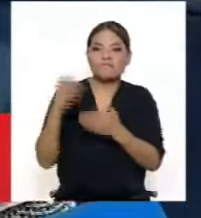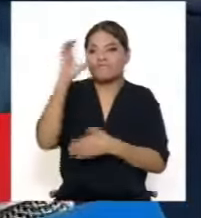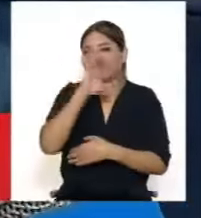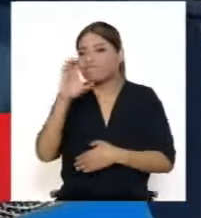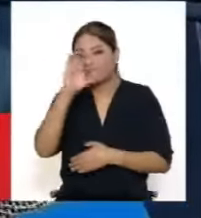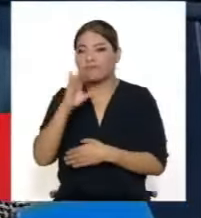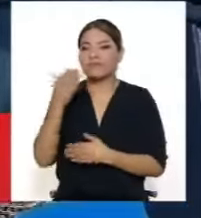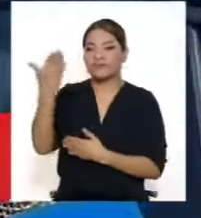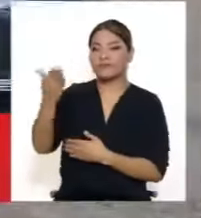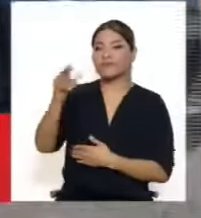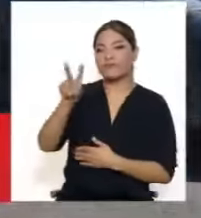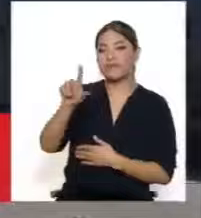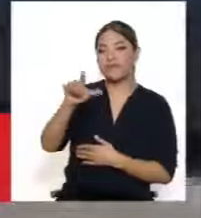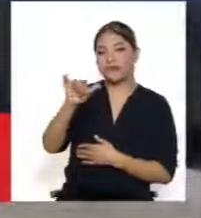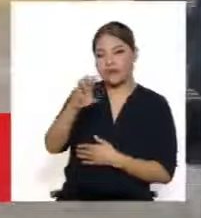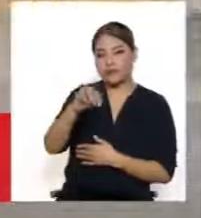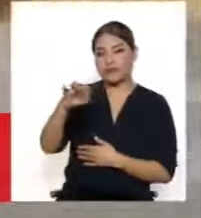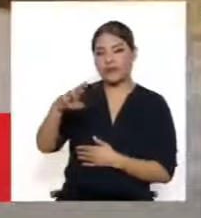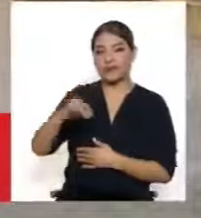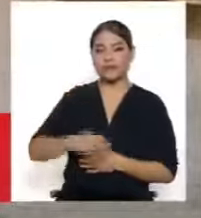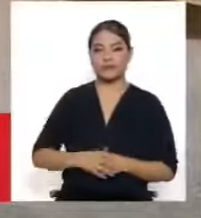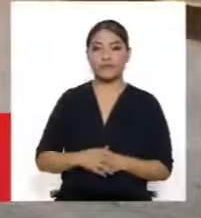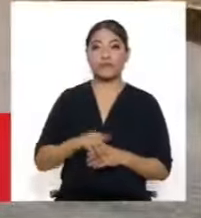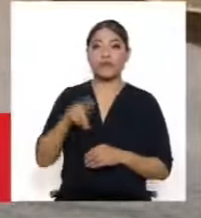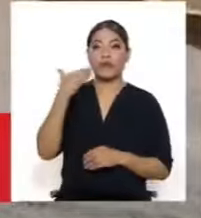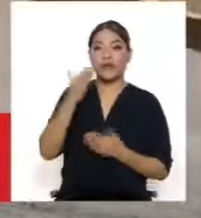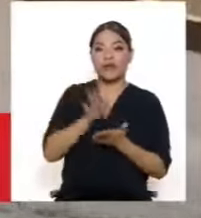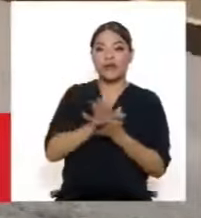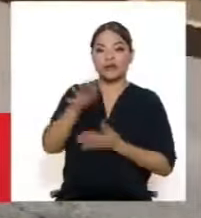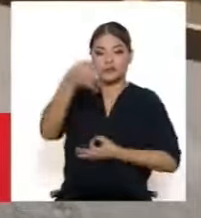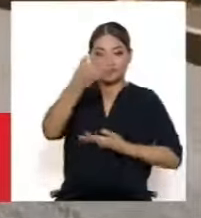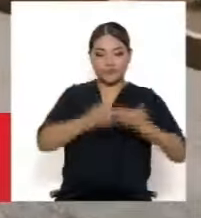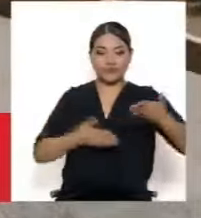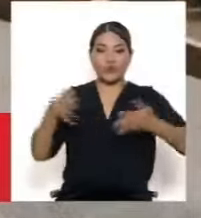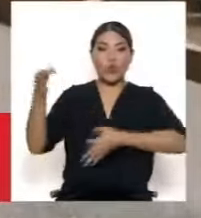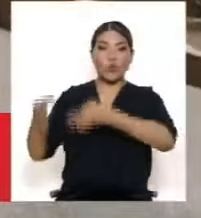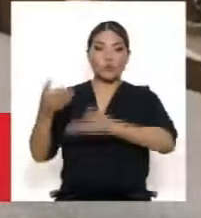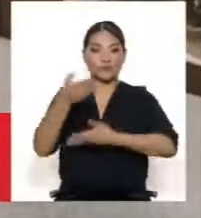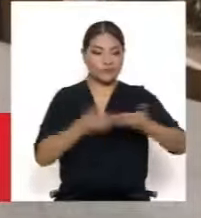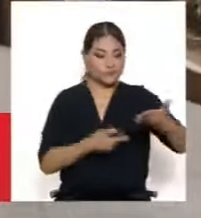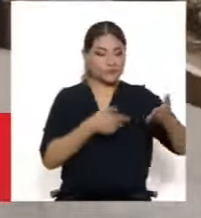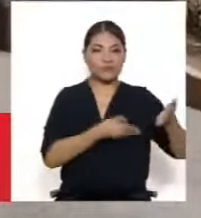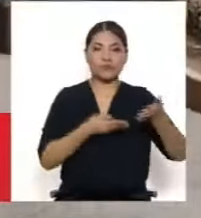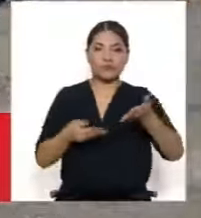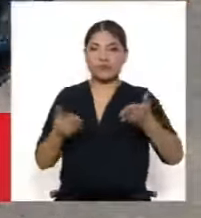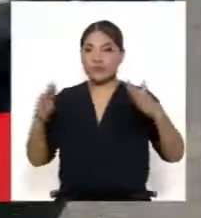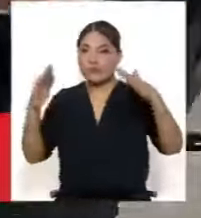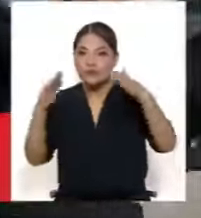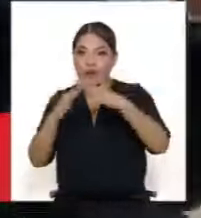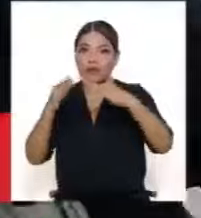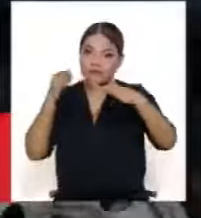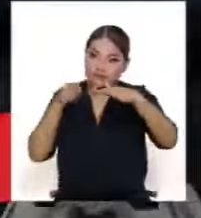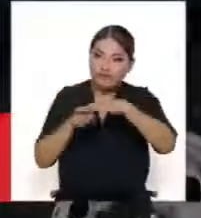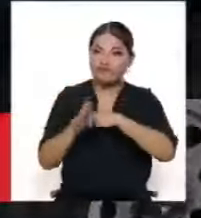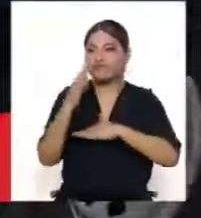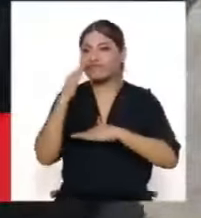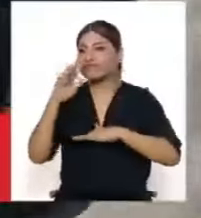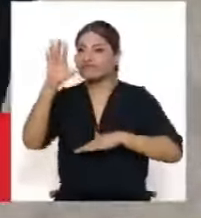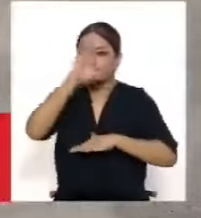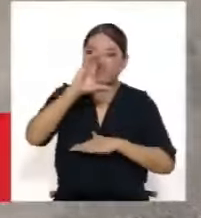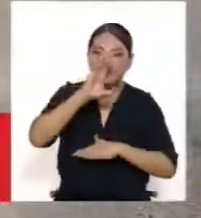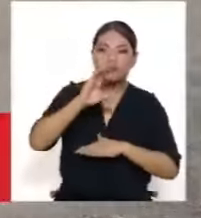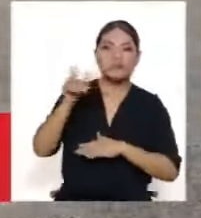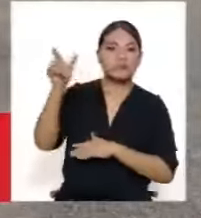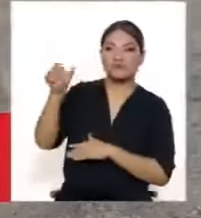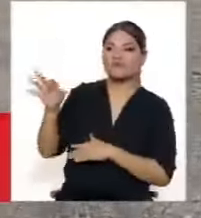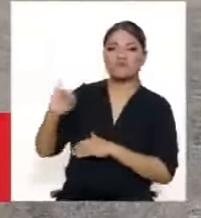cerrón rojas gracias a una orden judicial la policía llegó hasta el inmueble pero no se encr alador Regional